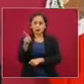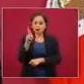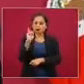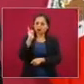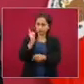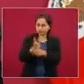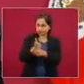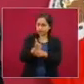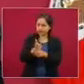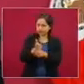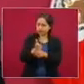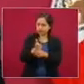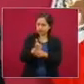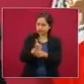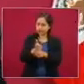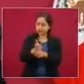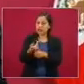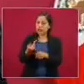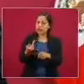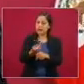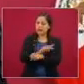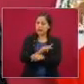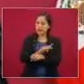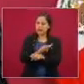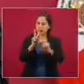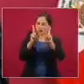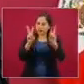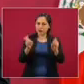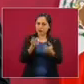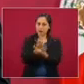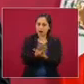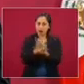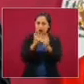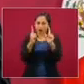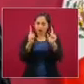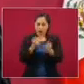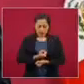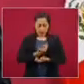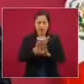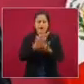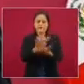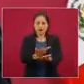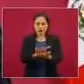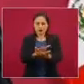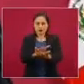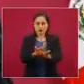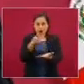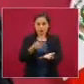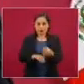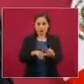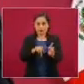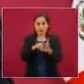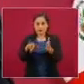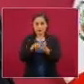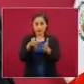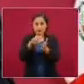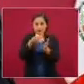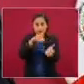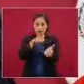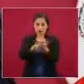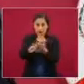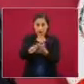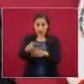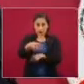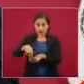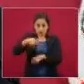cómo se ejerce la libertad de expresión, de prensa en México,